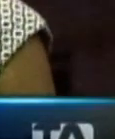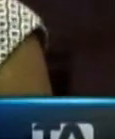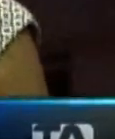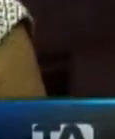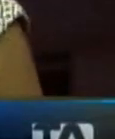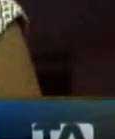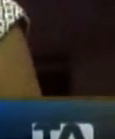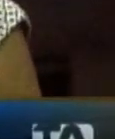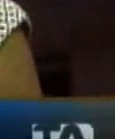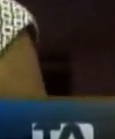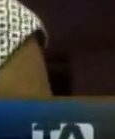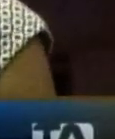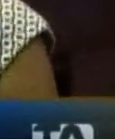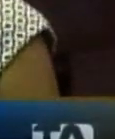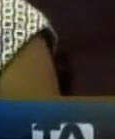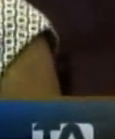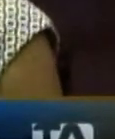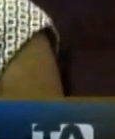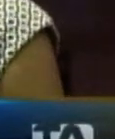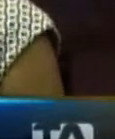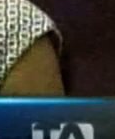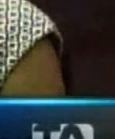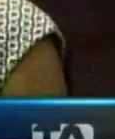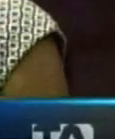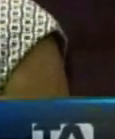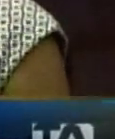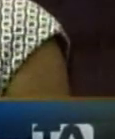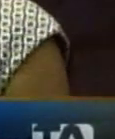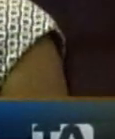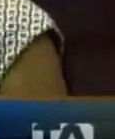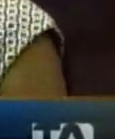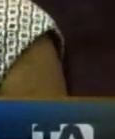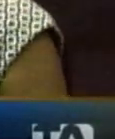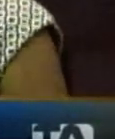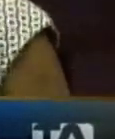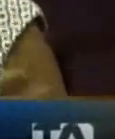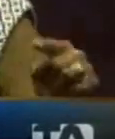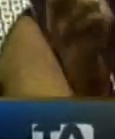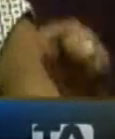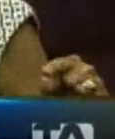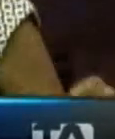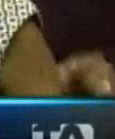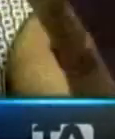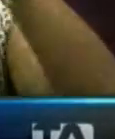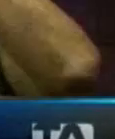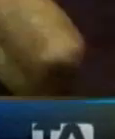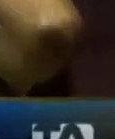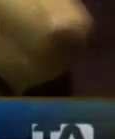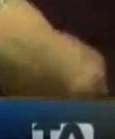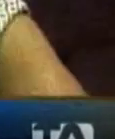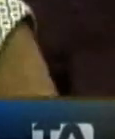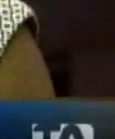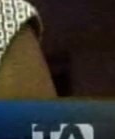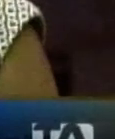fortalecimiento de la institucionalidad democrática en este contexto y no en otro asumo hoy como